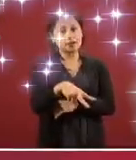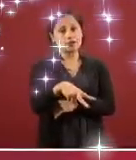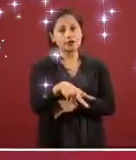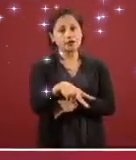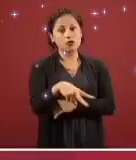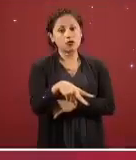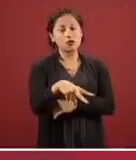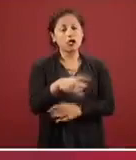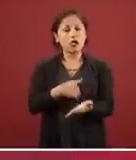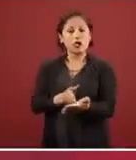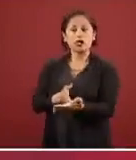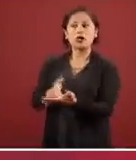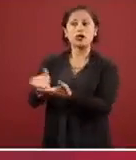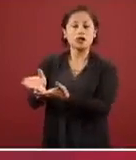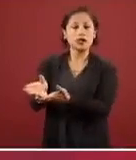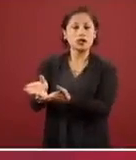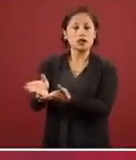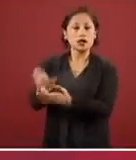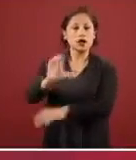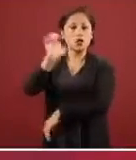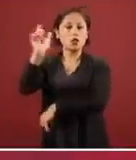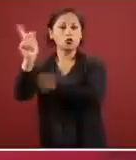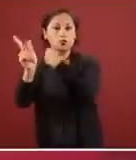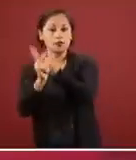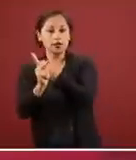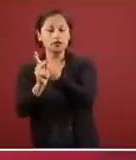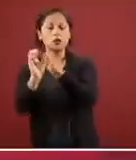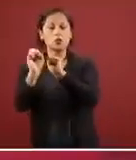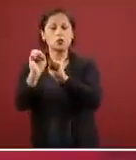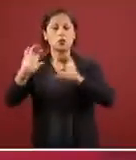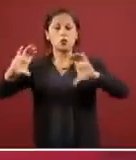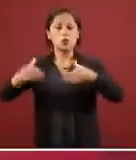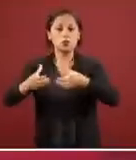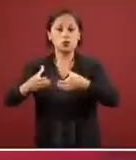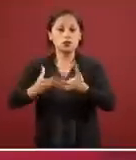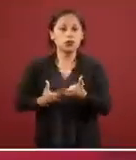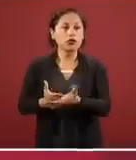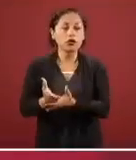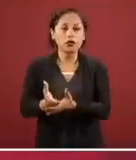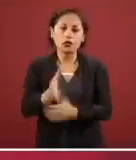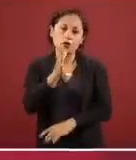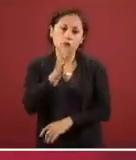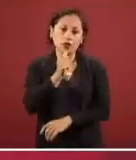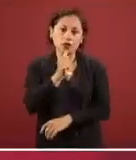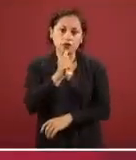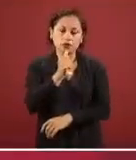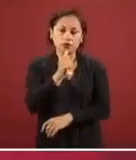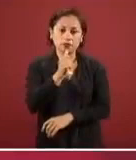intervención y de autodeterminación de los pueblos. Es lo que estoy haciendo.